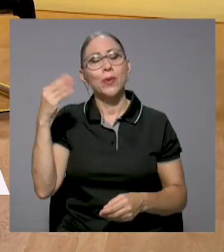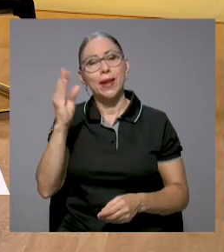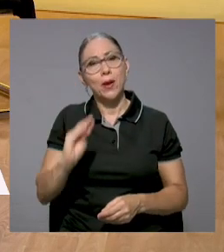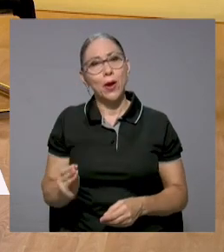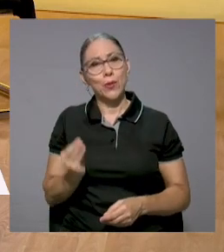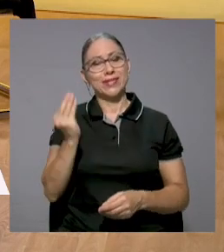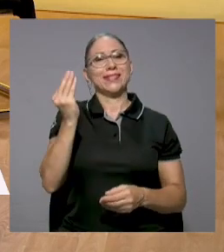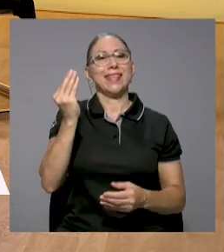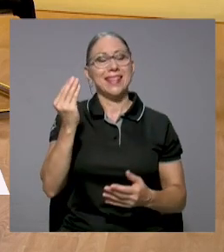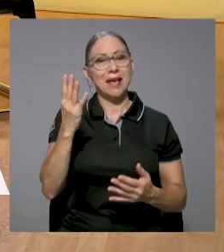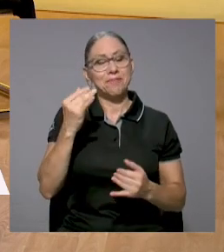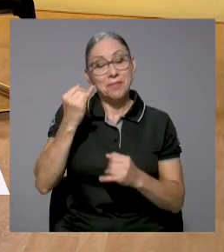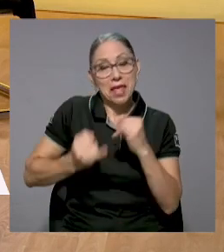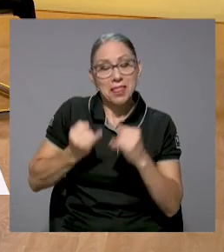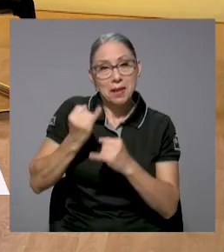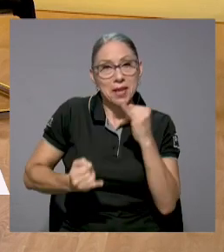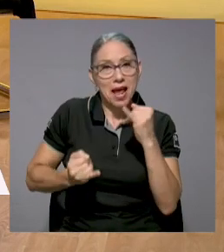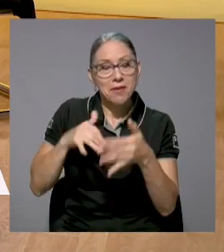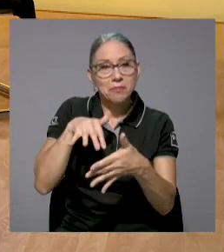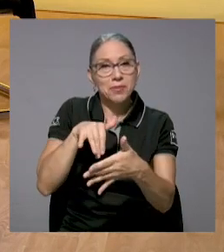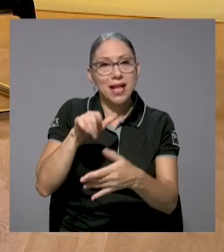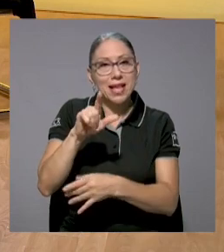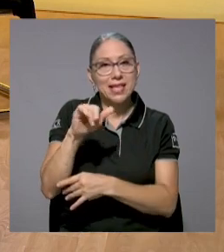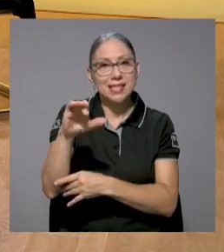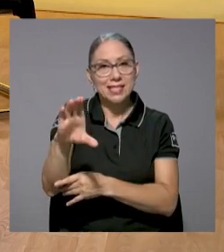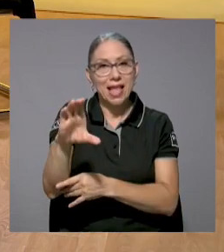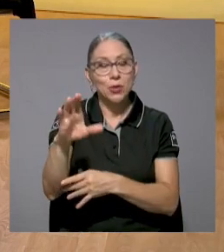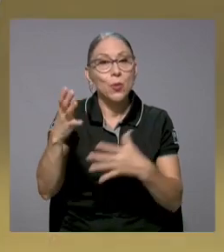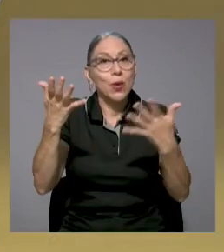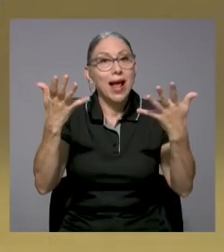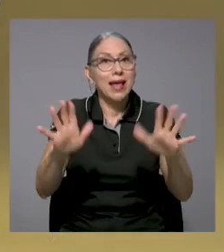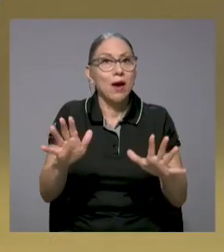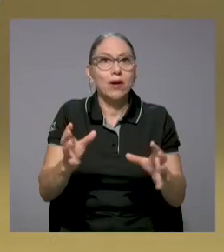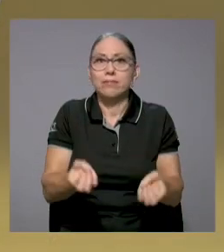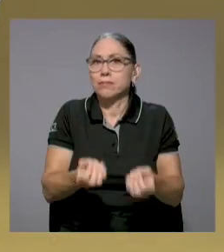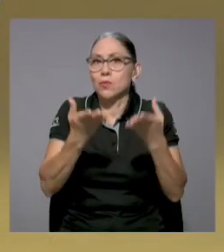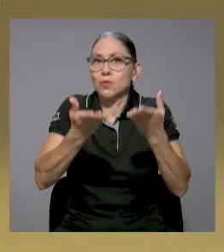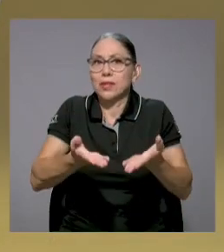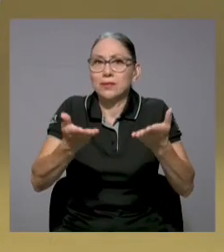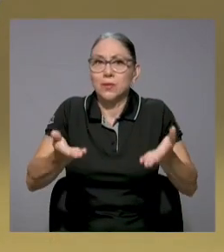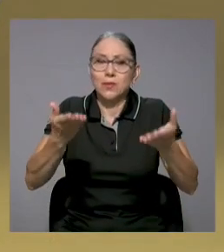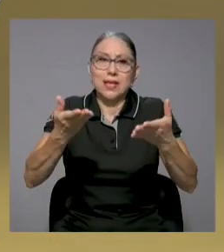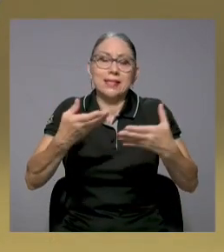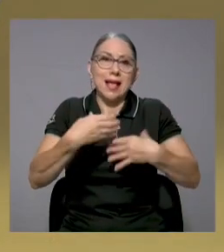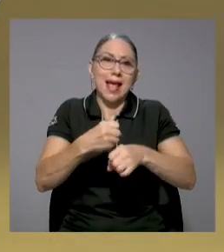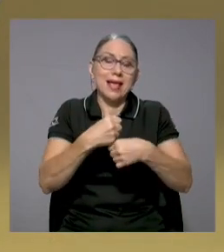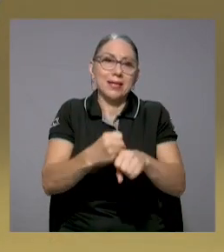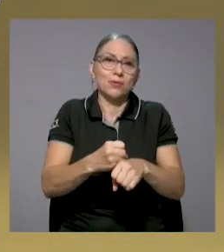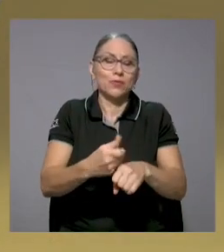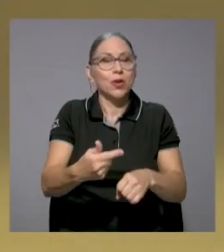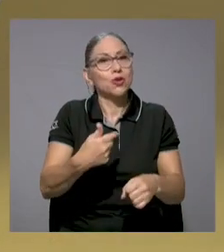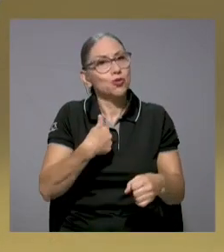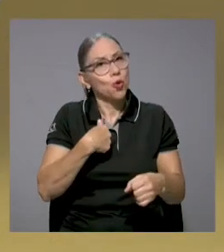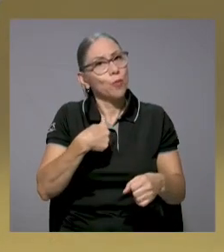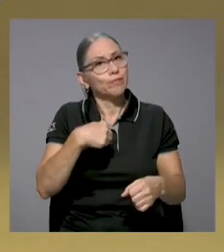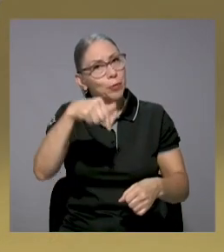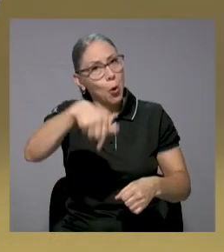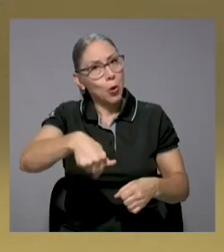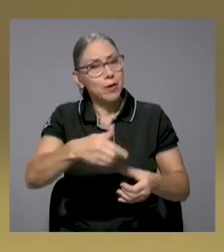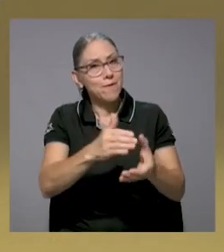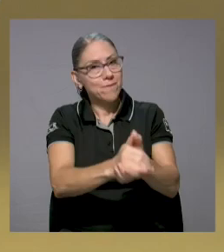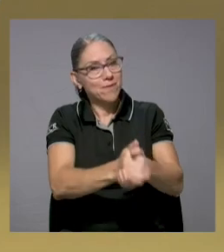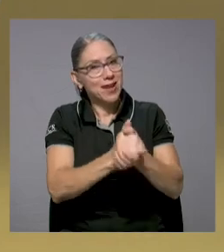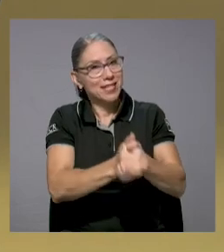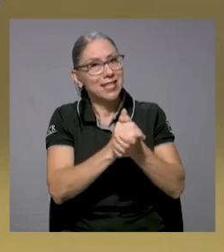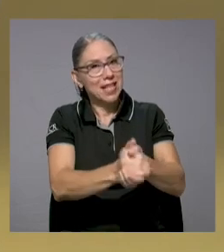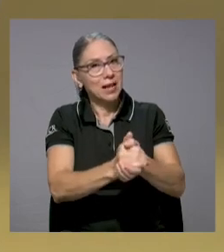jovencita que terminaba su licenciatura y se ha llenado de cosas, y yo la voy a felicitar hoy, pero no voy a decir